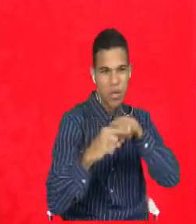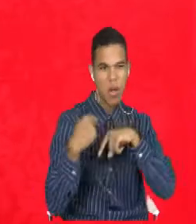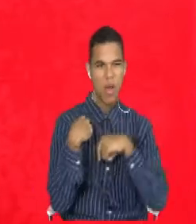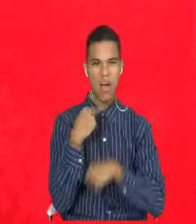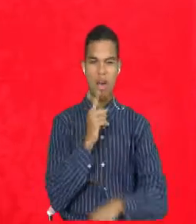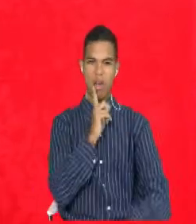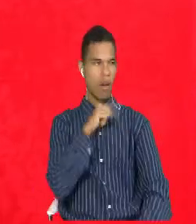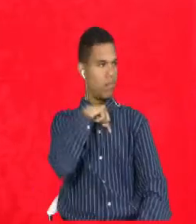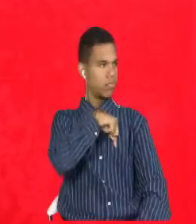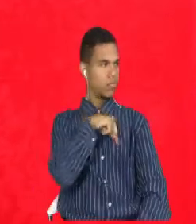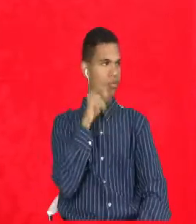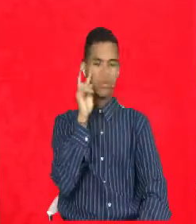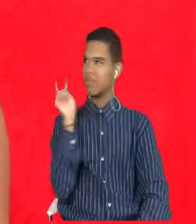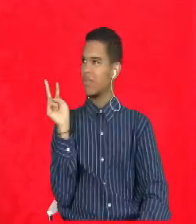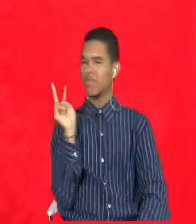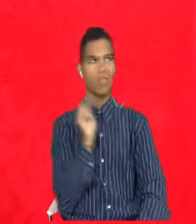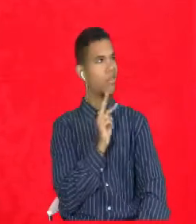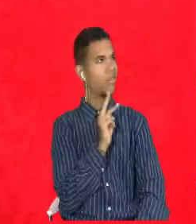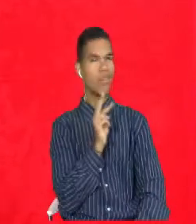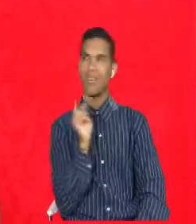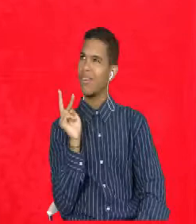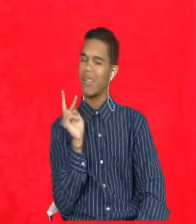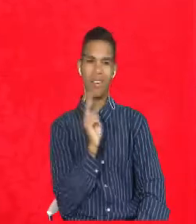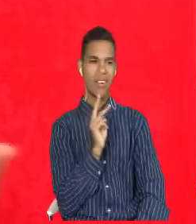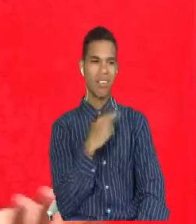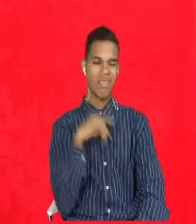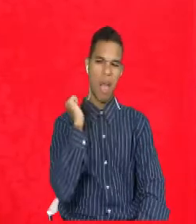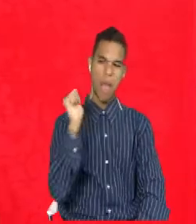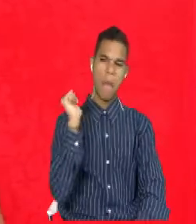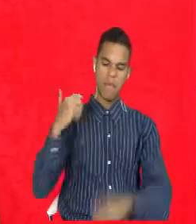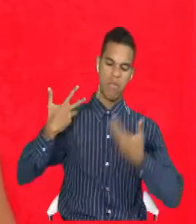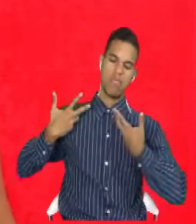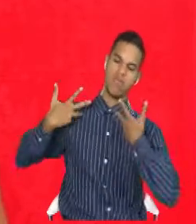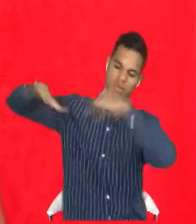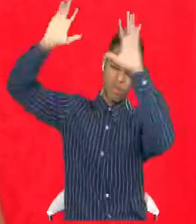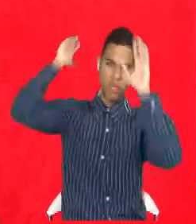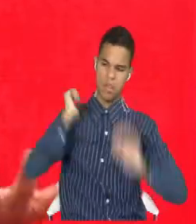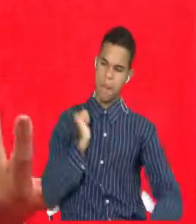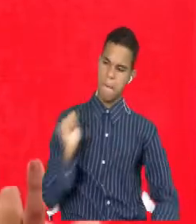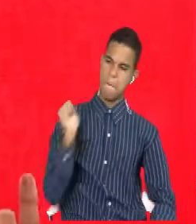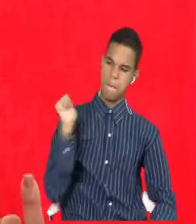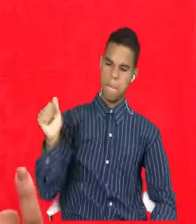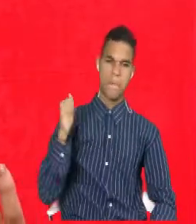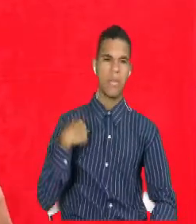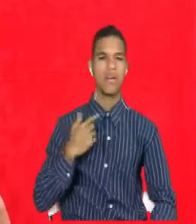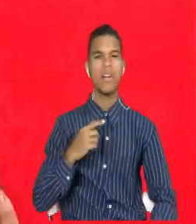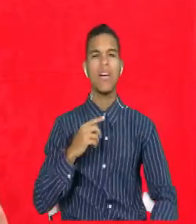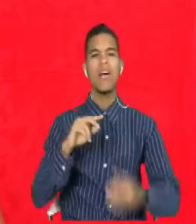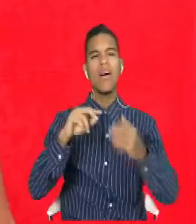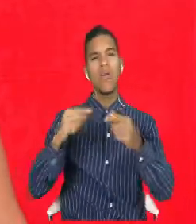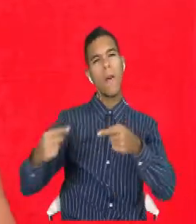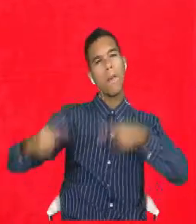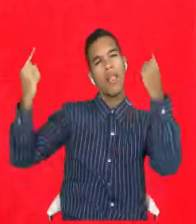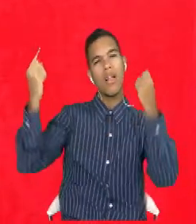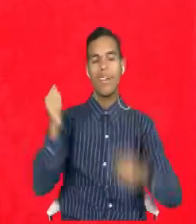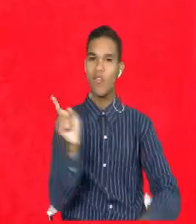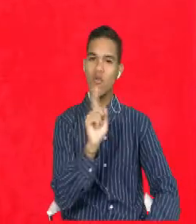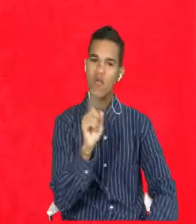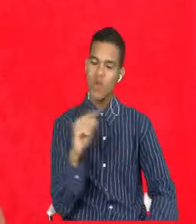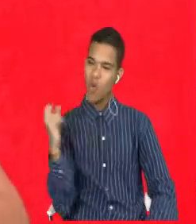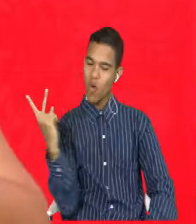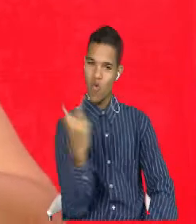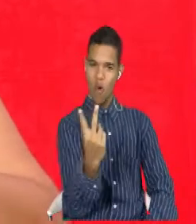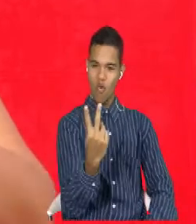tan lindo que no hay como ese, mano, pues el trabajo es de ella, que lo haga ella. Porque eso se ve muchísimo, entonces se siente uno en familia. Bueno,